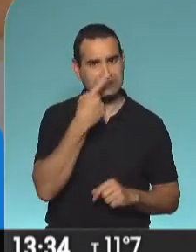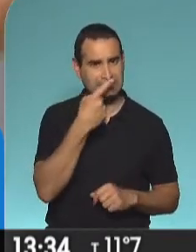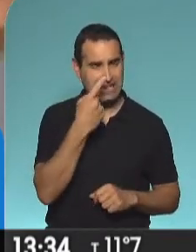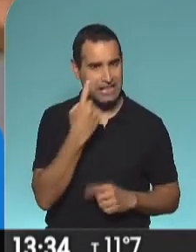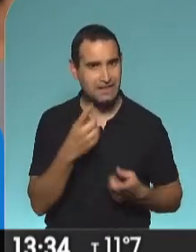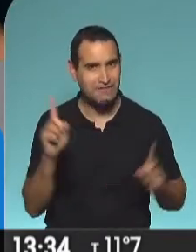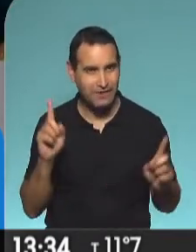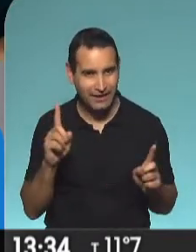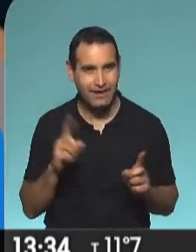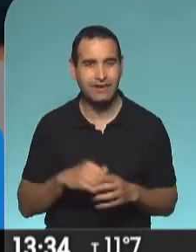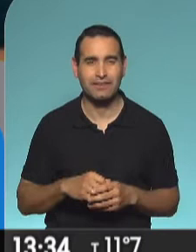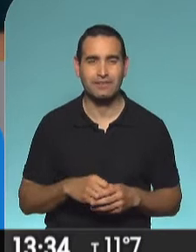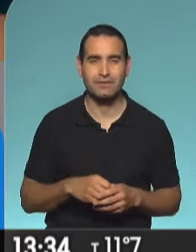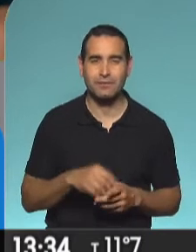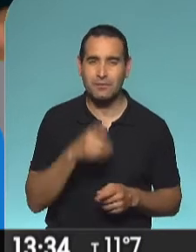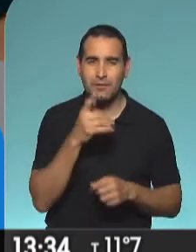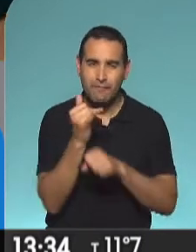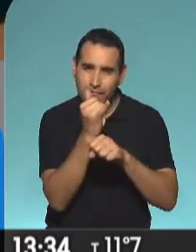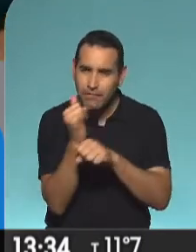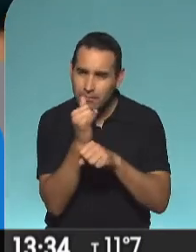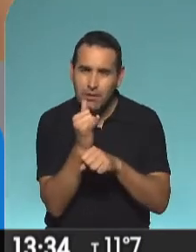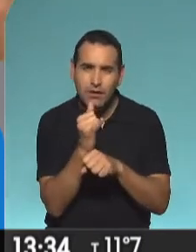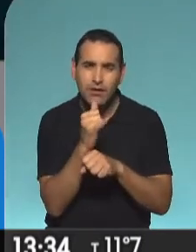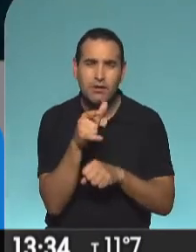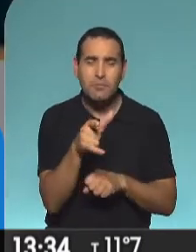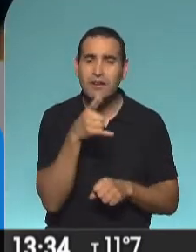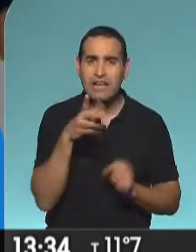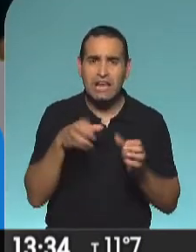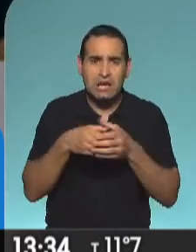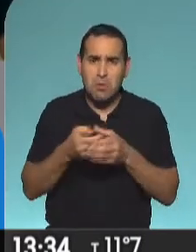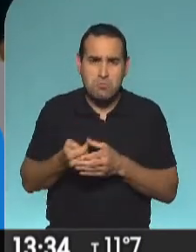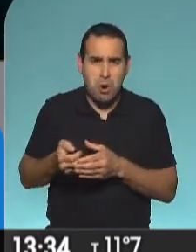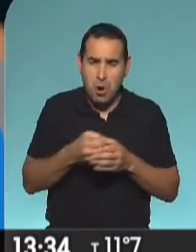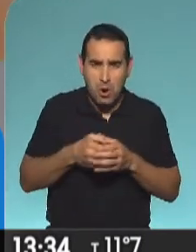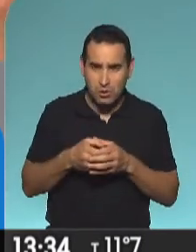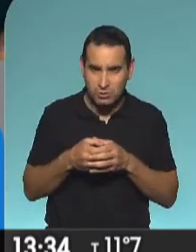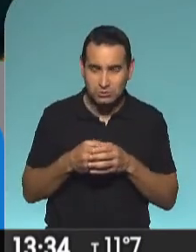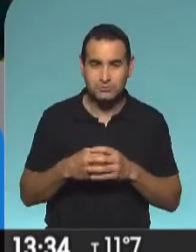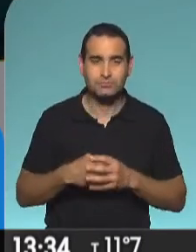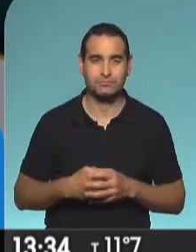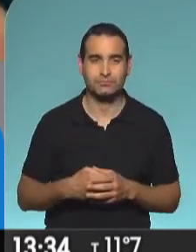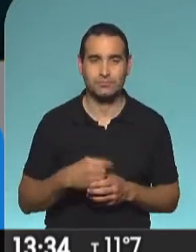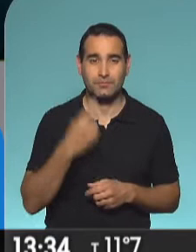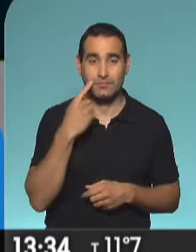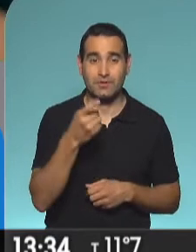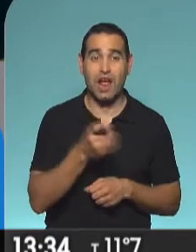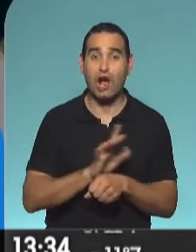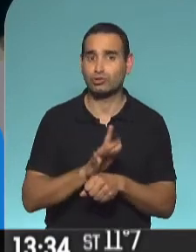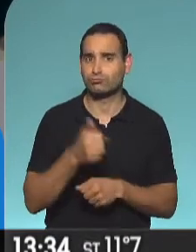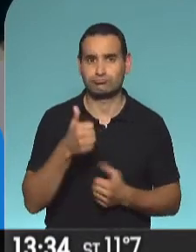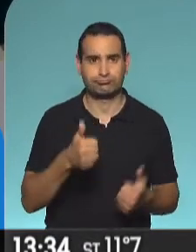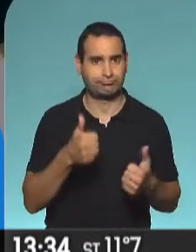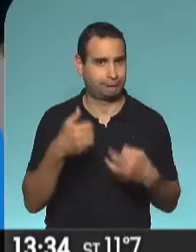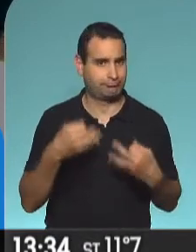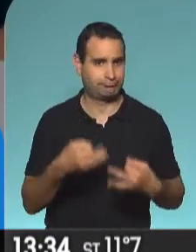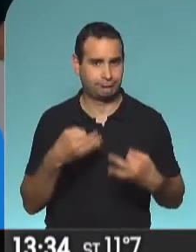cine, tanto de los orígenes del cine, filmar prácticamente sin equipo, con el espíritu de Pier Paolo Pasolini. Miren lo que es ese actor, es una maravilla, es